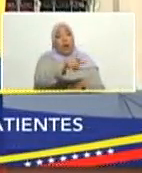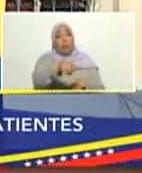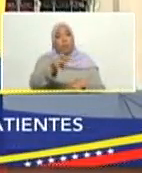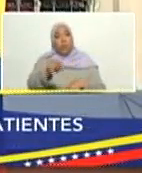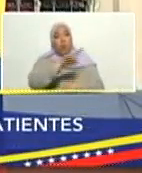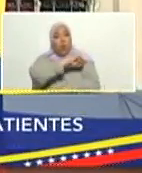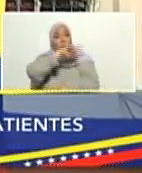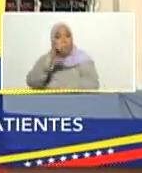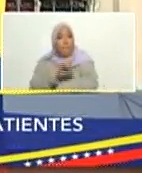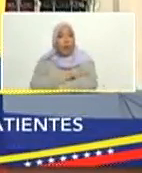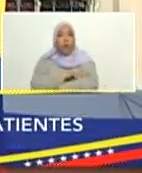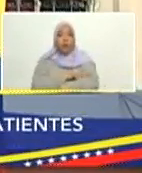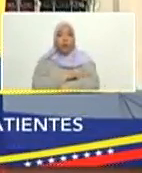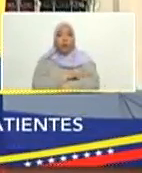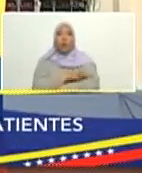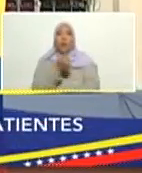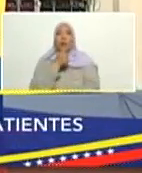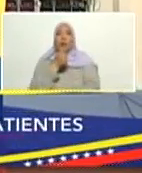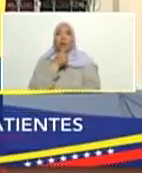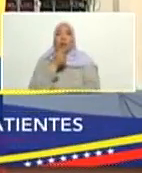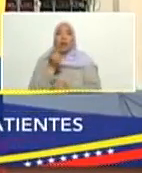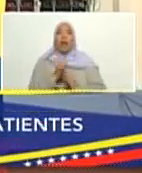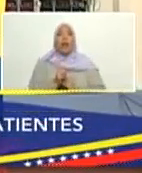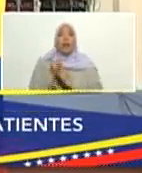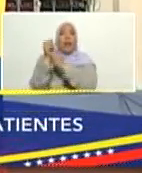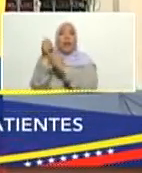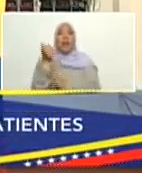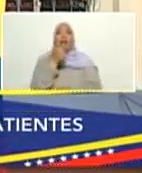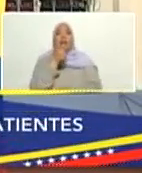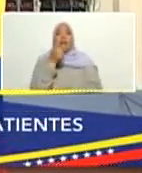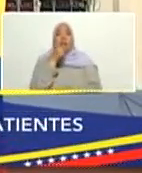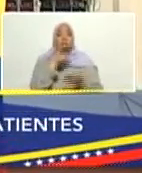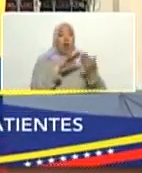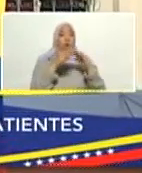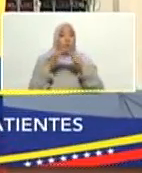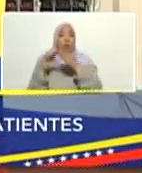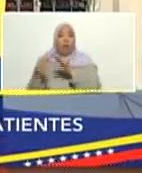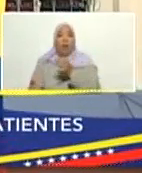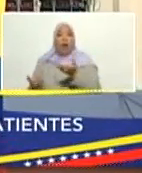¿Quiénes de ustedes son líderes o lideresas de consejos comunales?